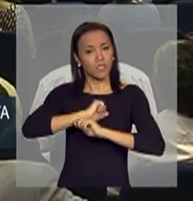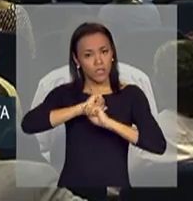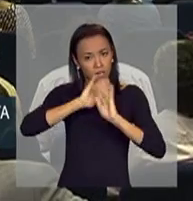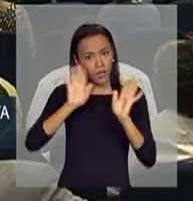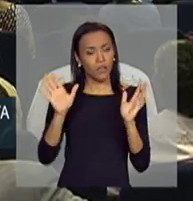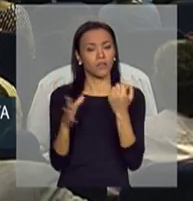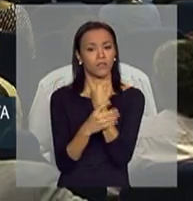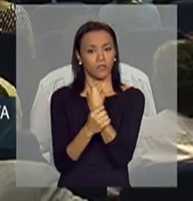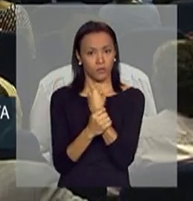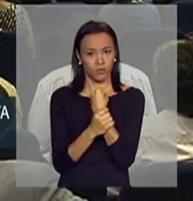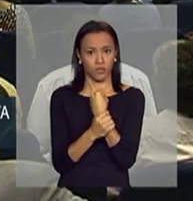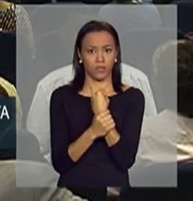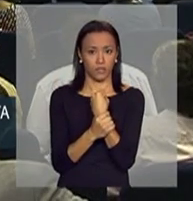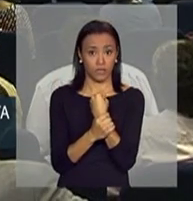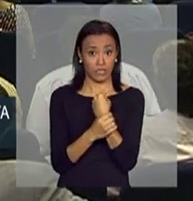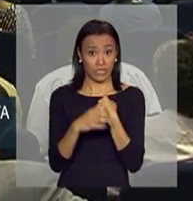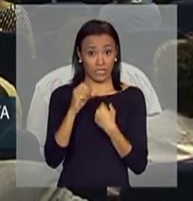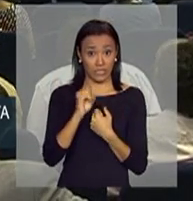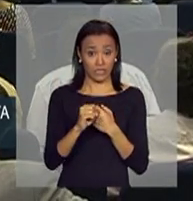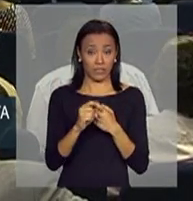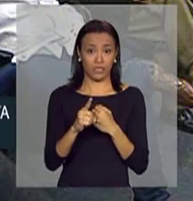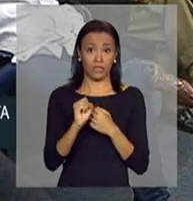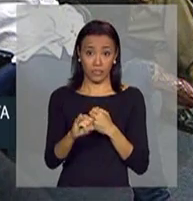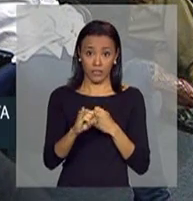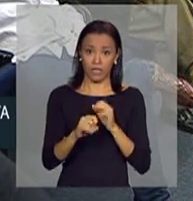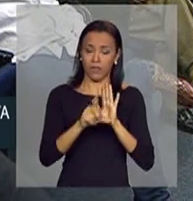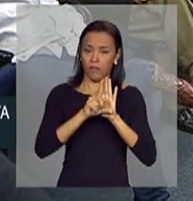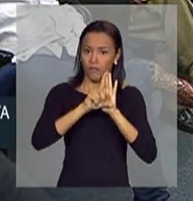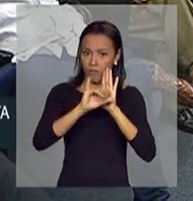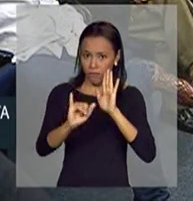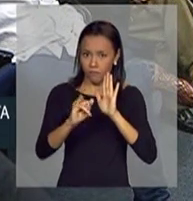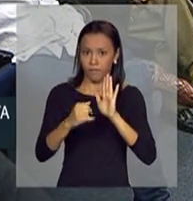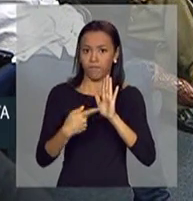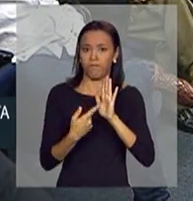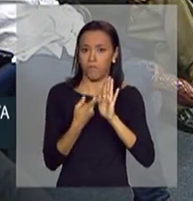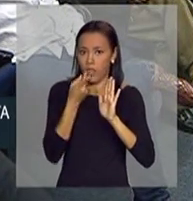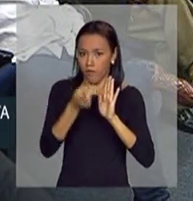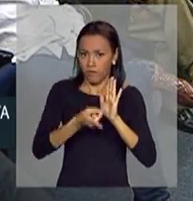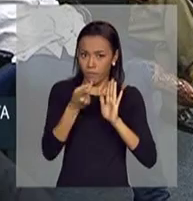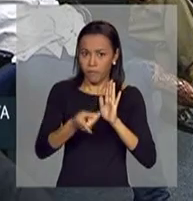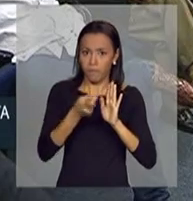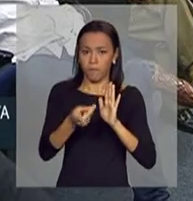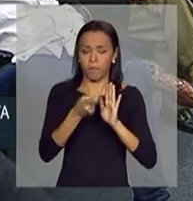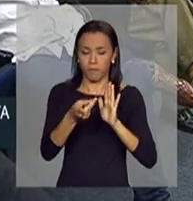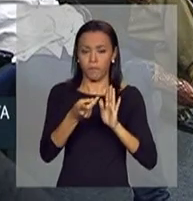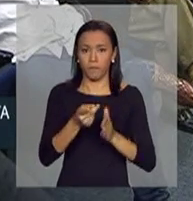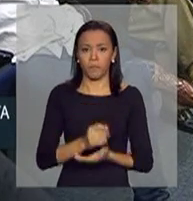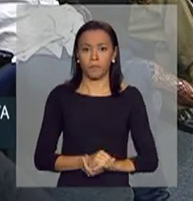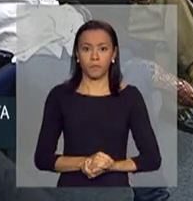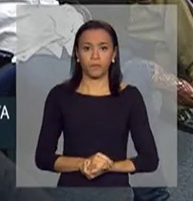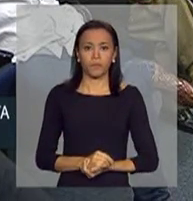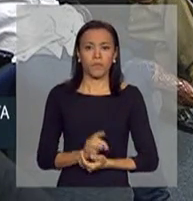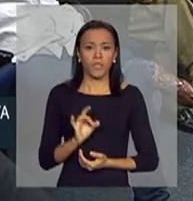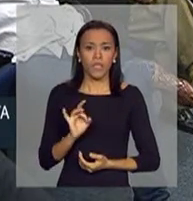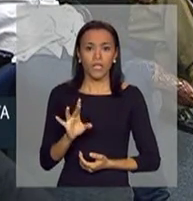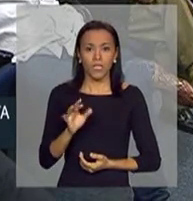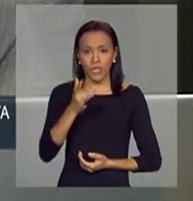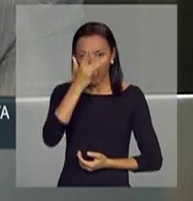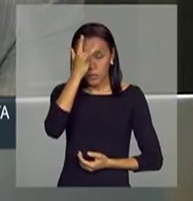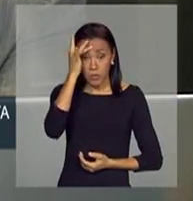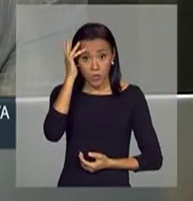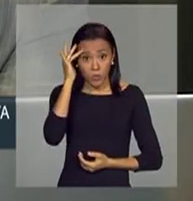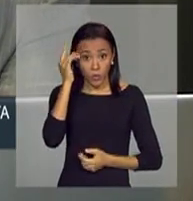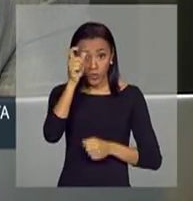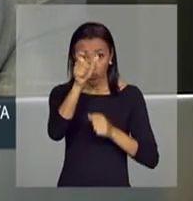proceso. Si alguien está preocupado, como se ha planteado, de que haya afectaciones a la honra de personas o de